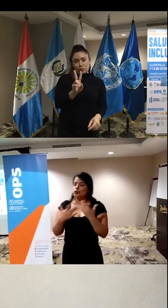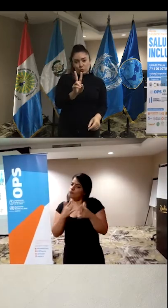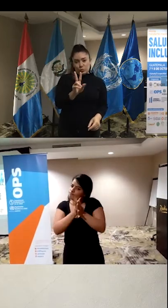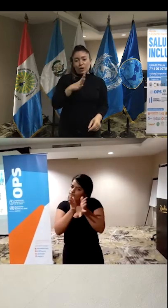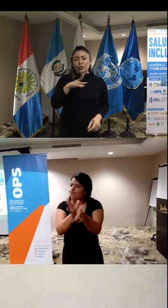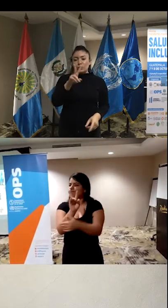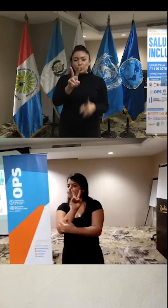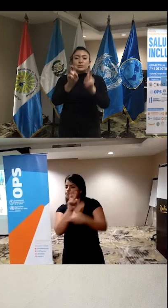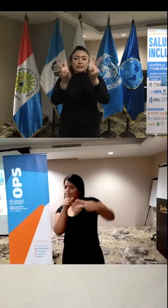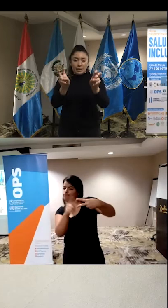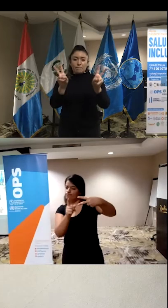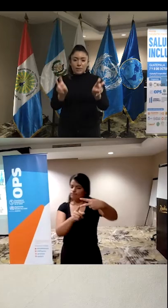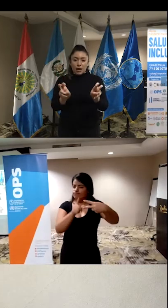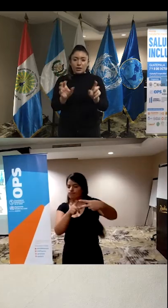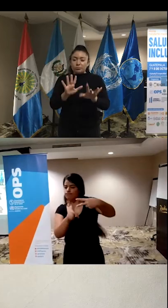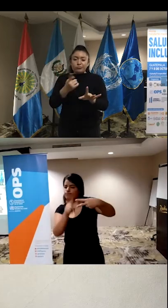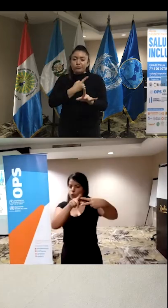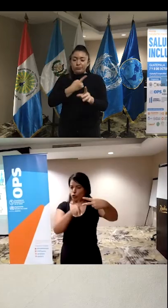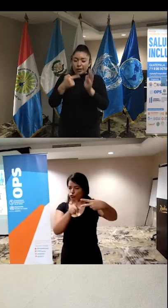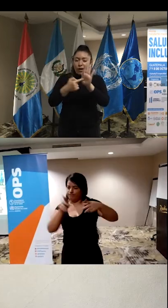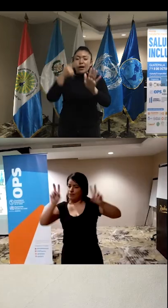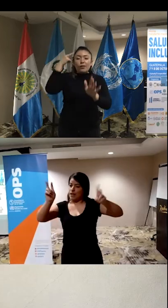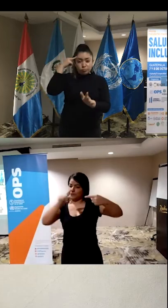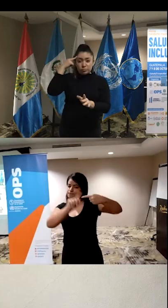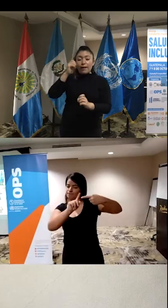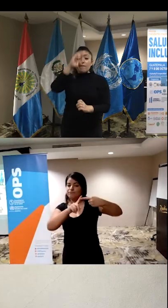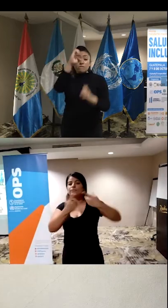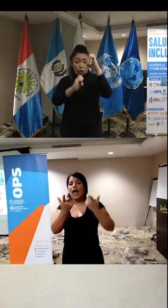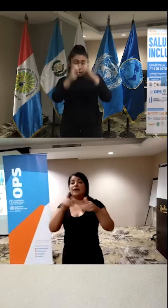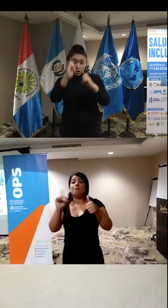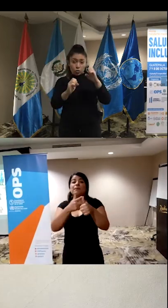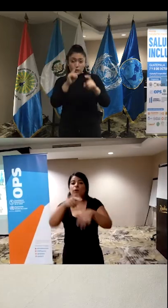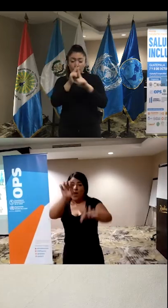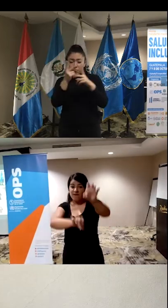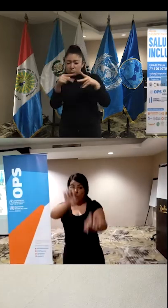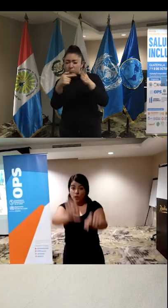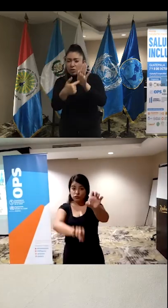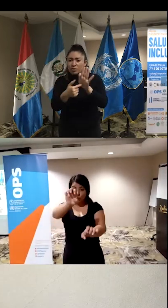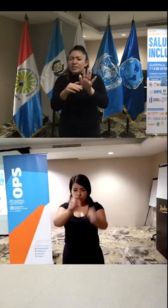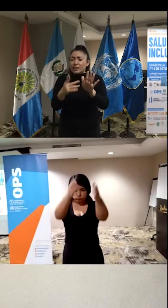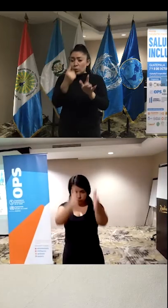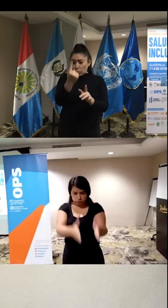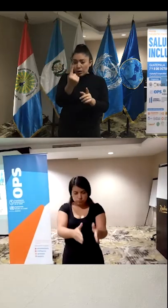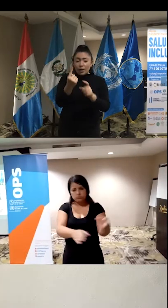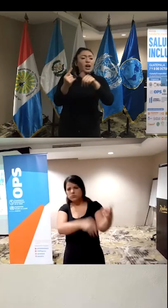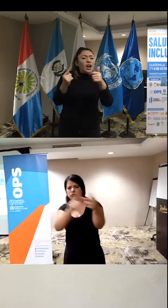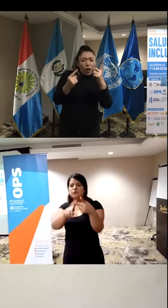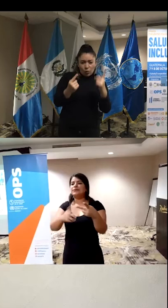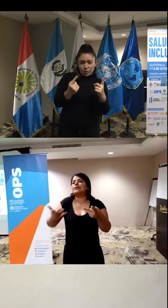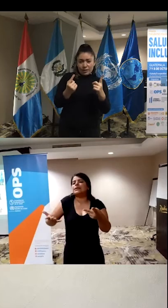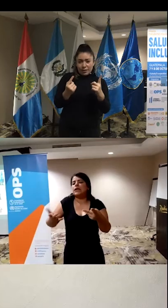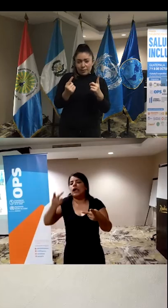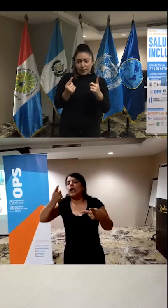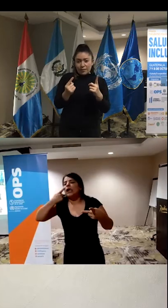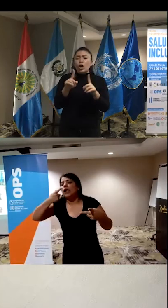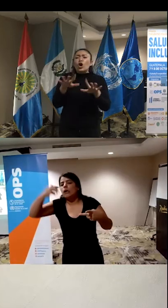temas que se nos vienen a la mente: evaluación y valoración. Creo que es una y que es la otra. ¿Cómo podemos